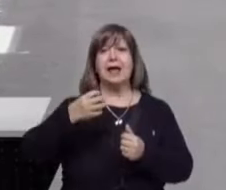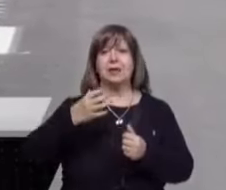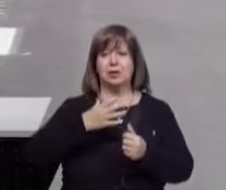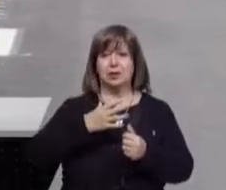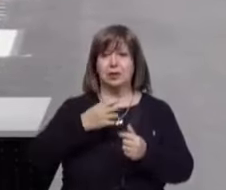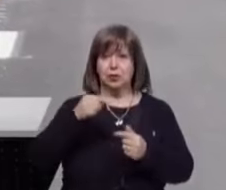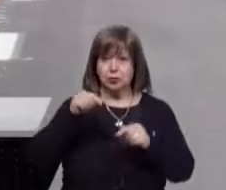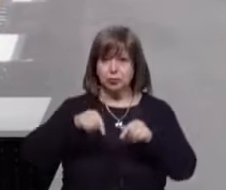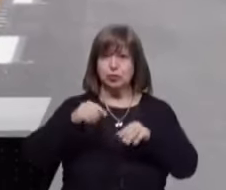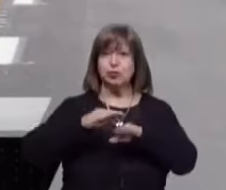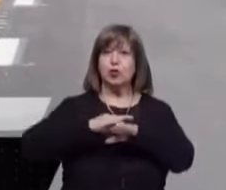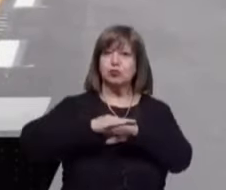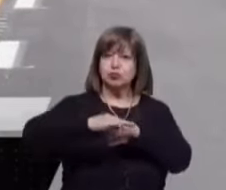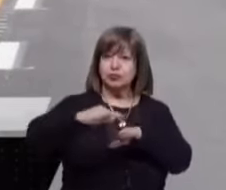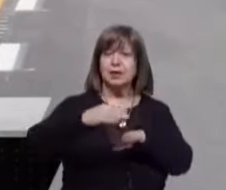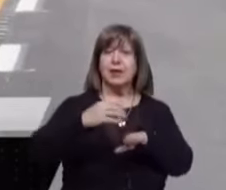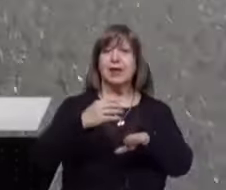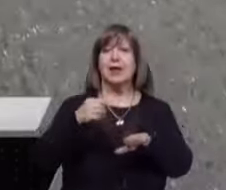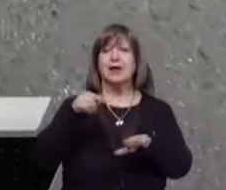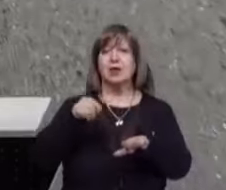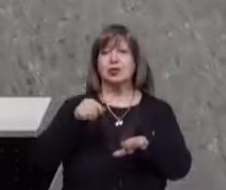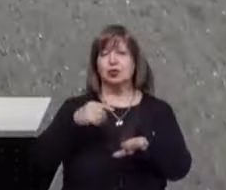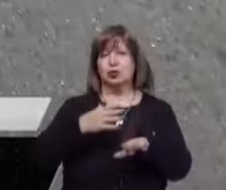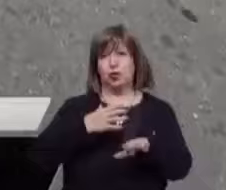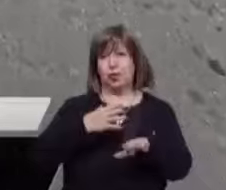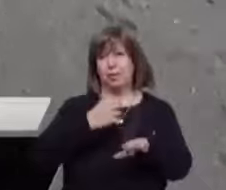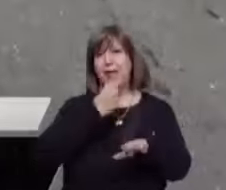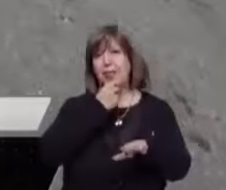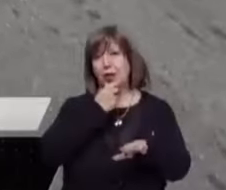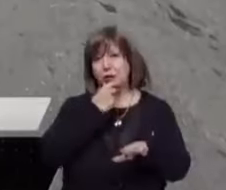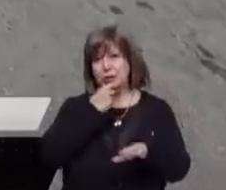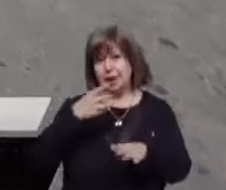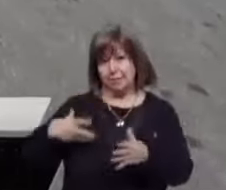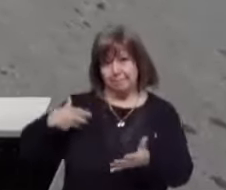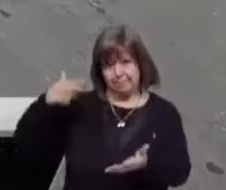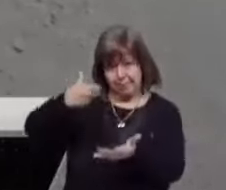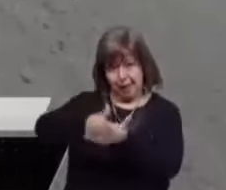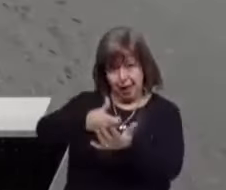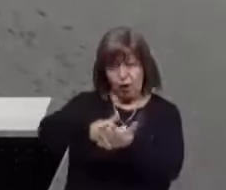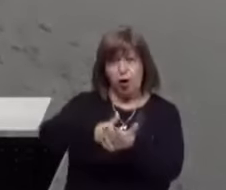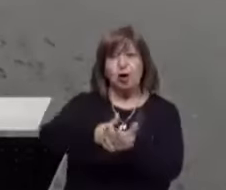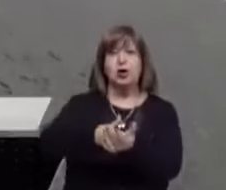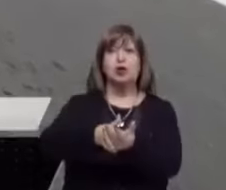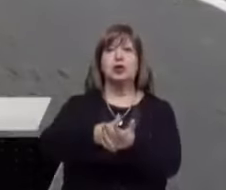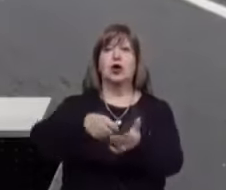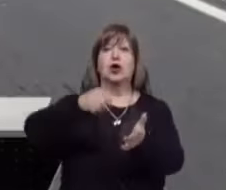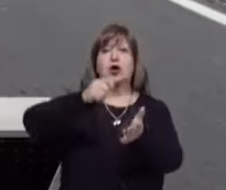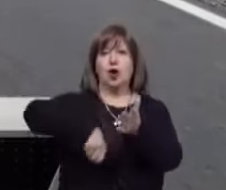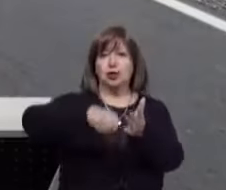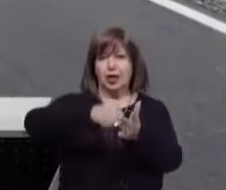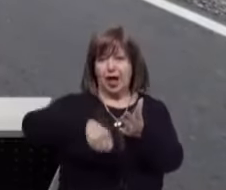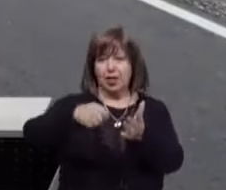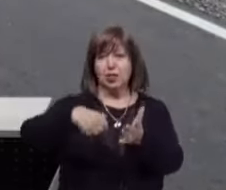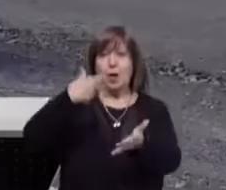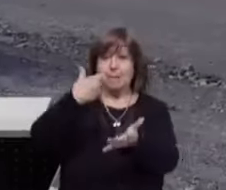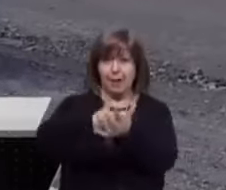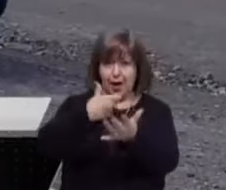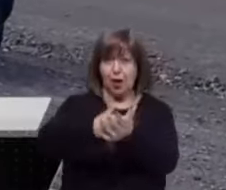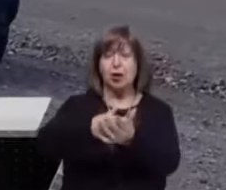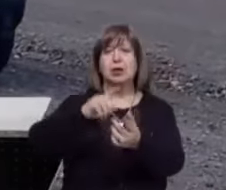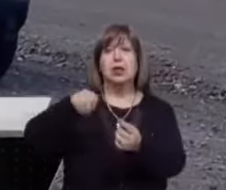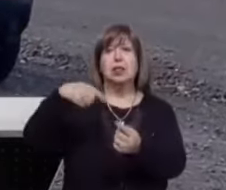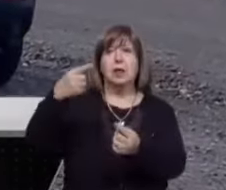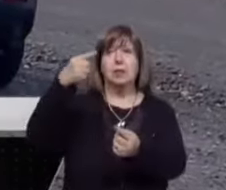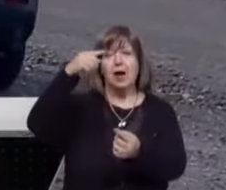un recupero de nación no está totalmente recuperado pero la provincia lo enfrentó terminó el contrato y lo que fue por administración